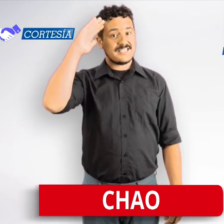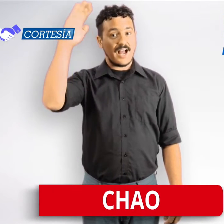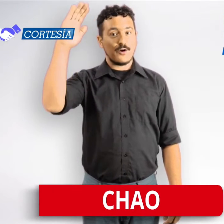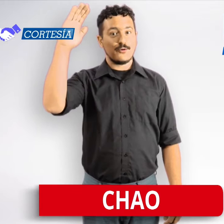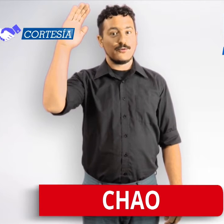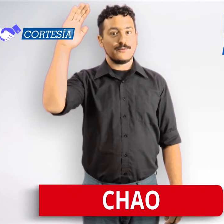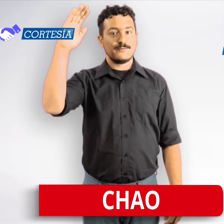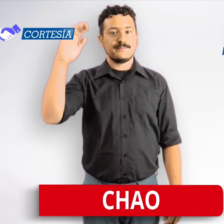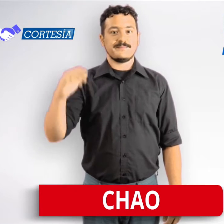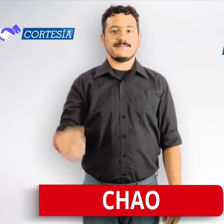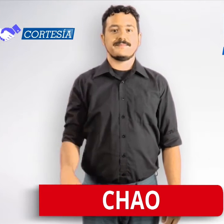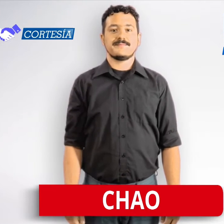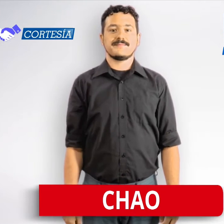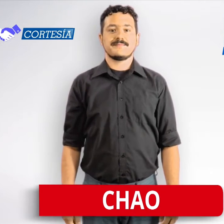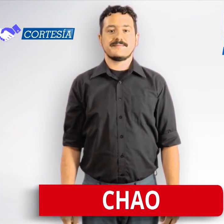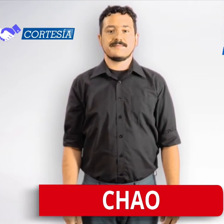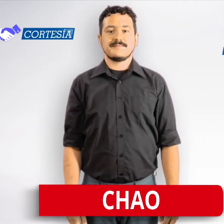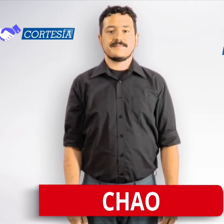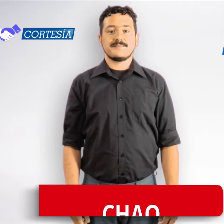Chao.